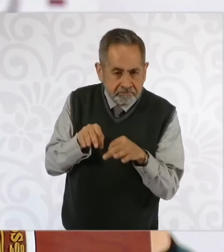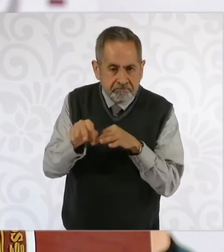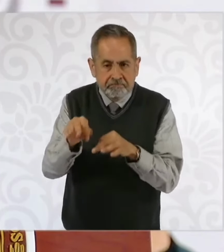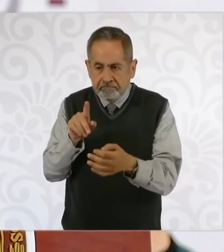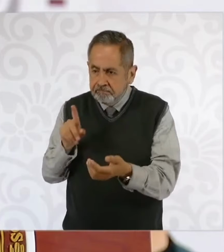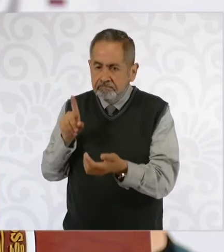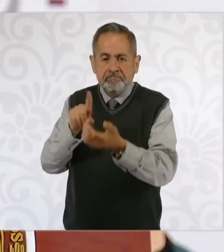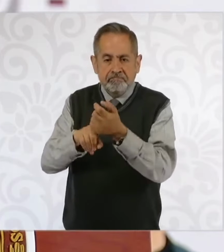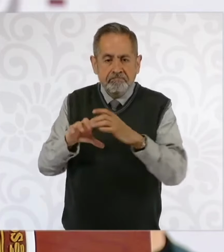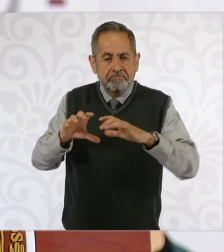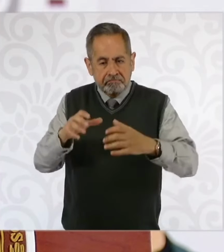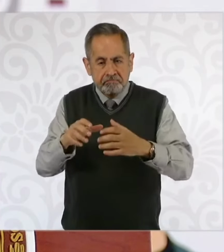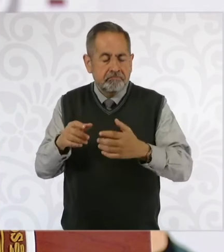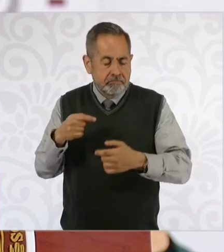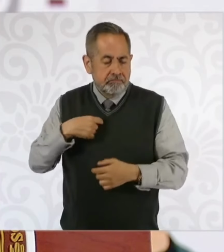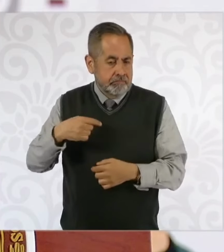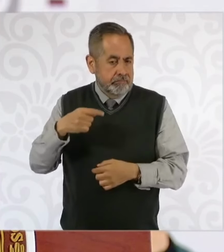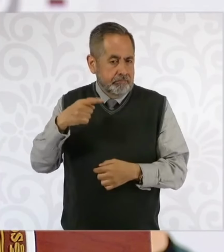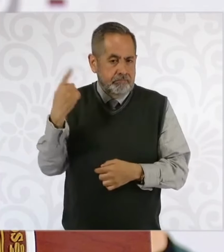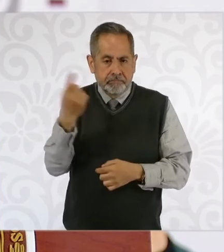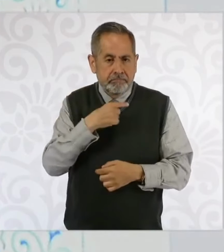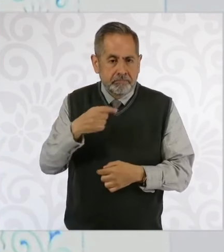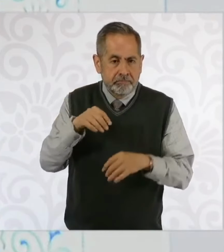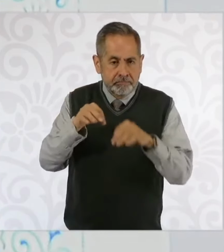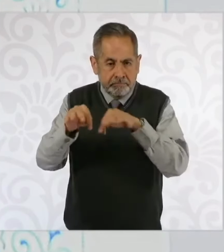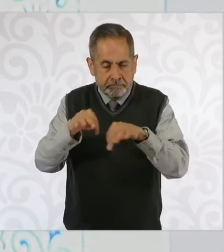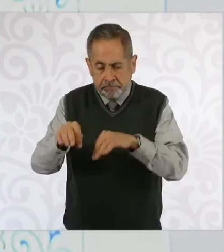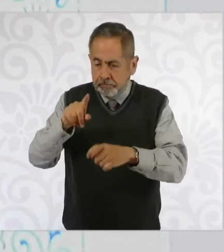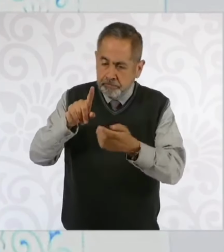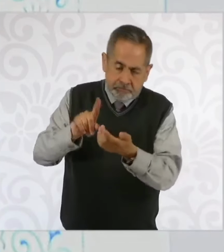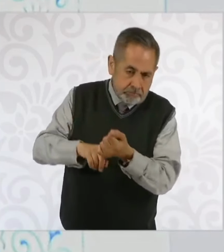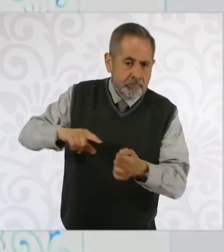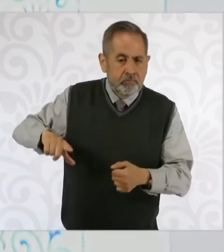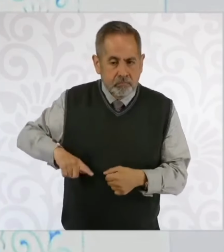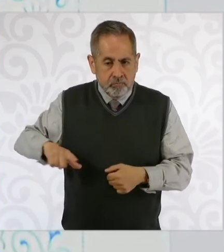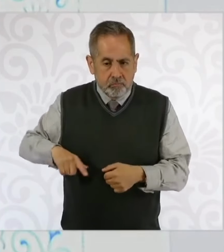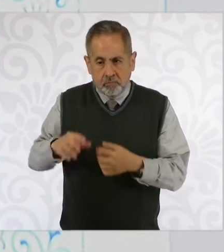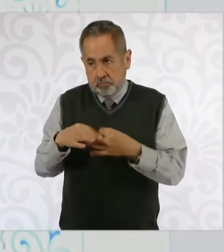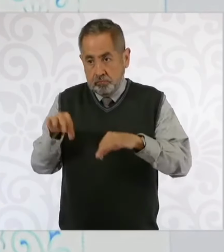en un espacio público de importancia,